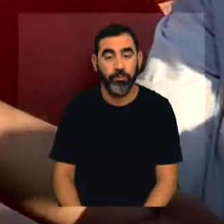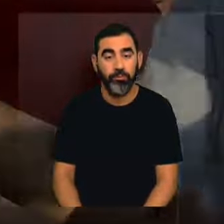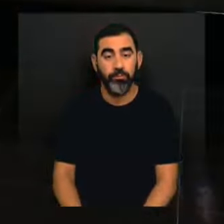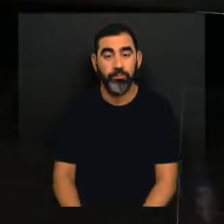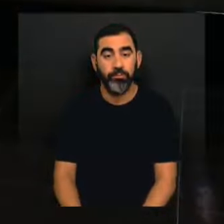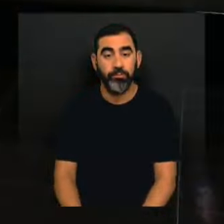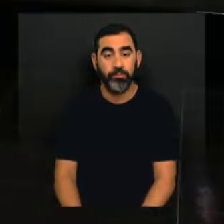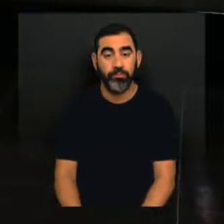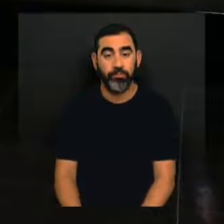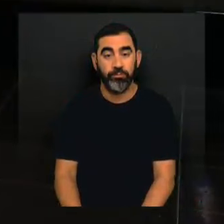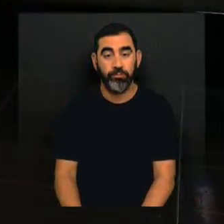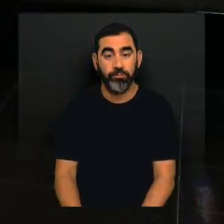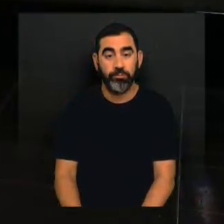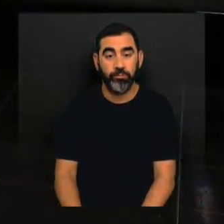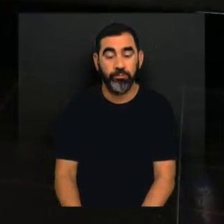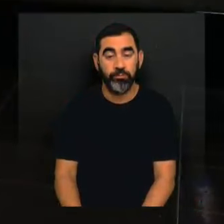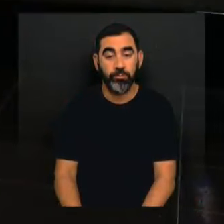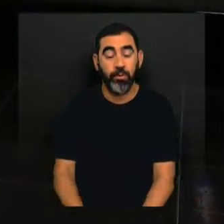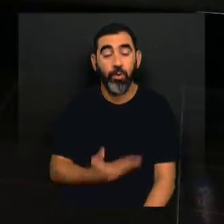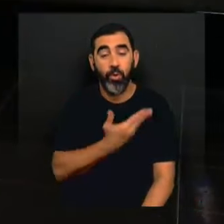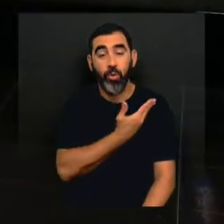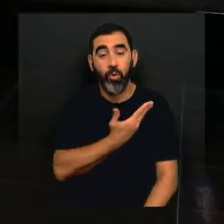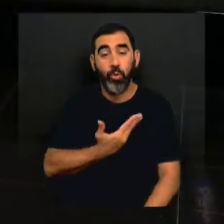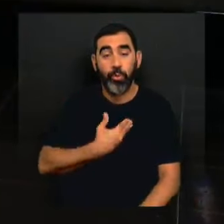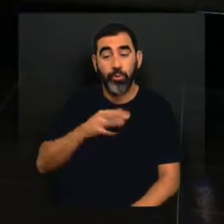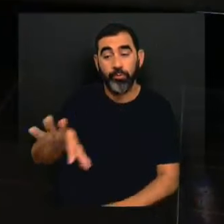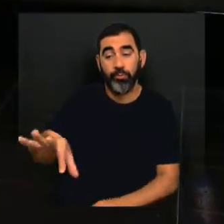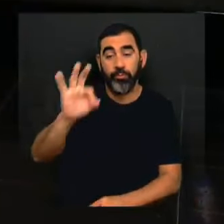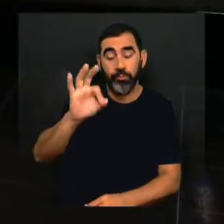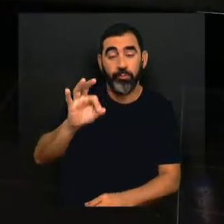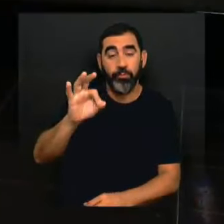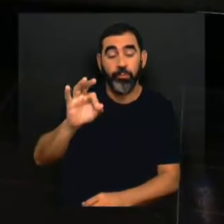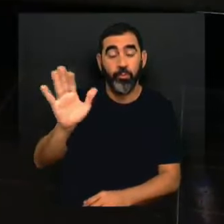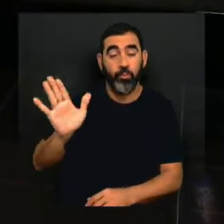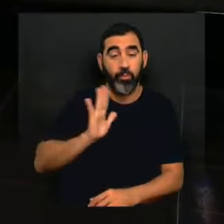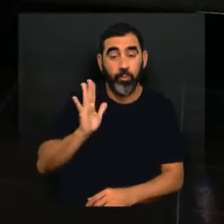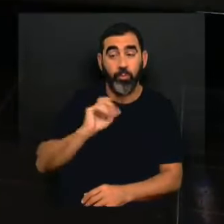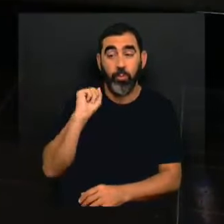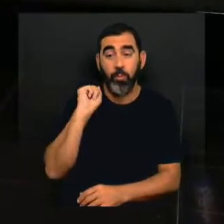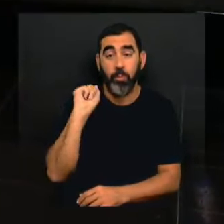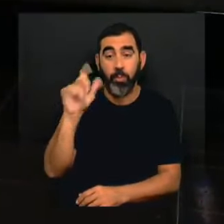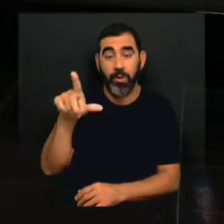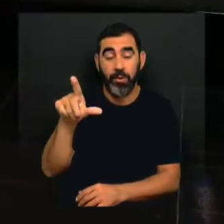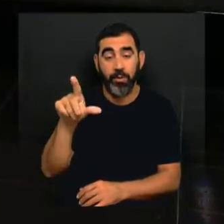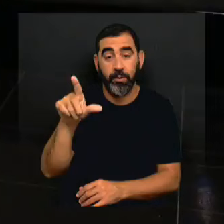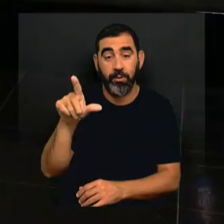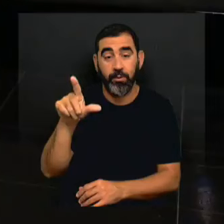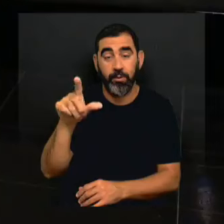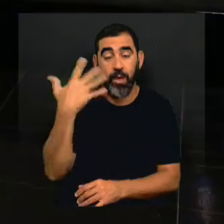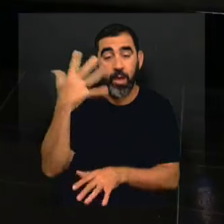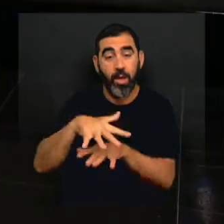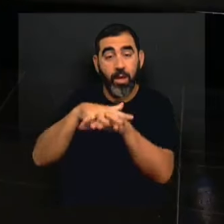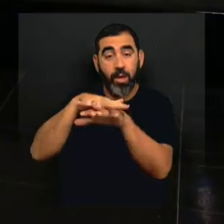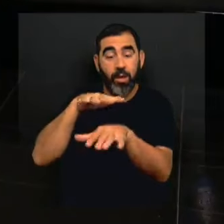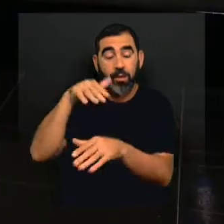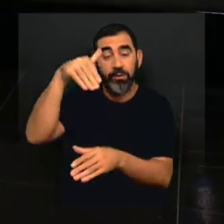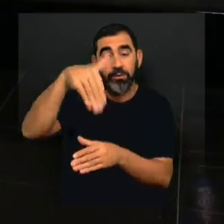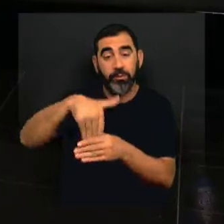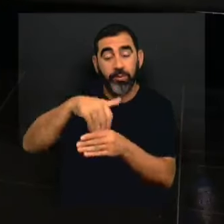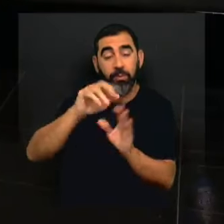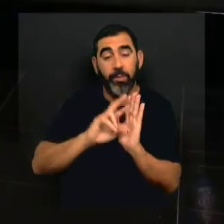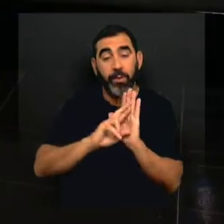embajador y el Gobierno ya ha definido un nombre Silvana Montes dioca que va a enviar el nombre a la asamblea general para que sea votado ad como